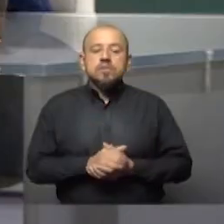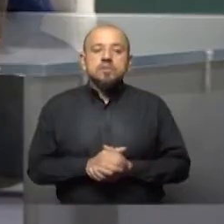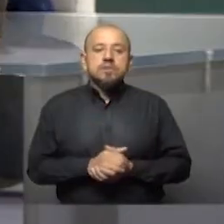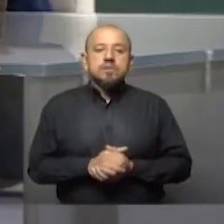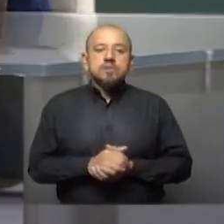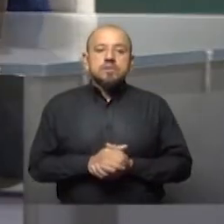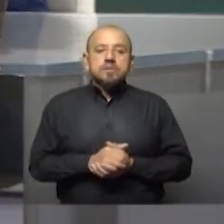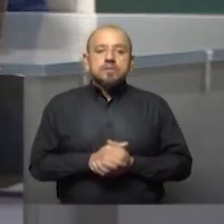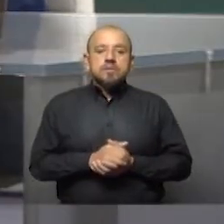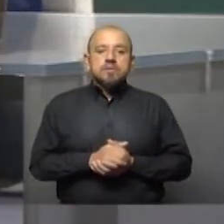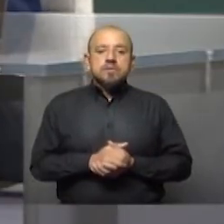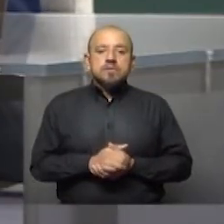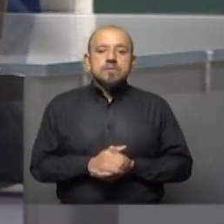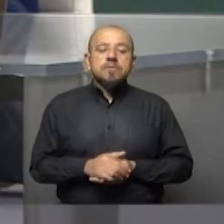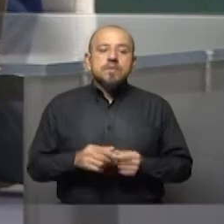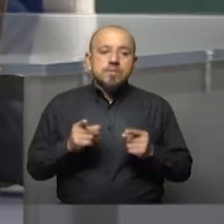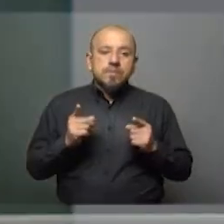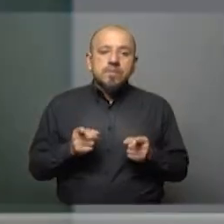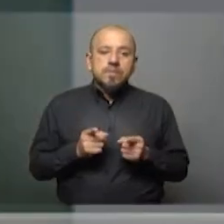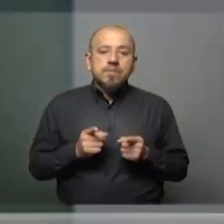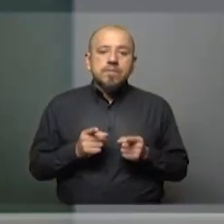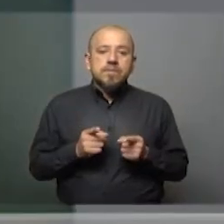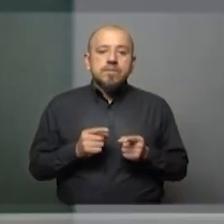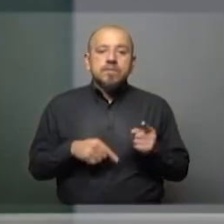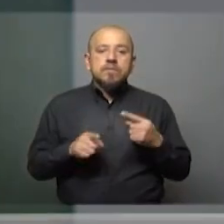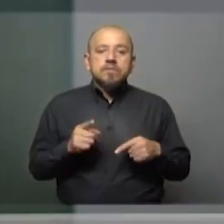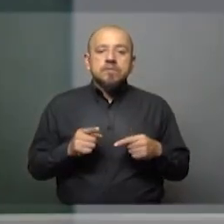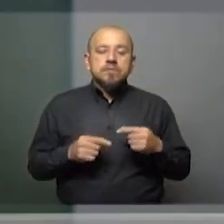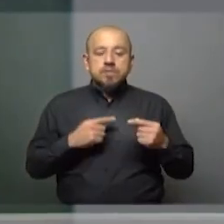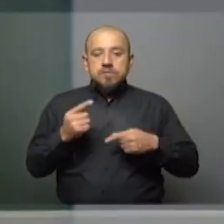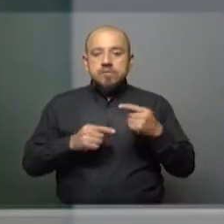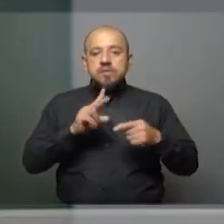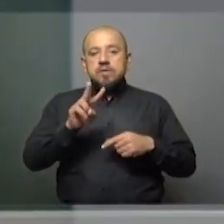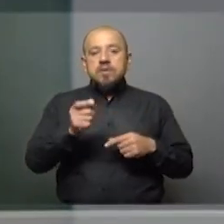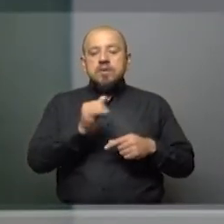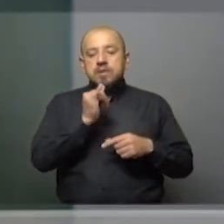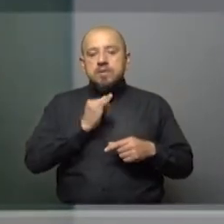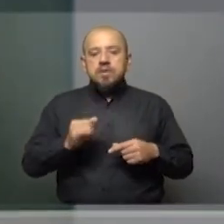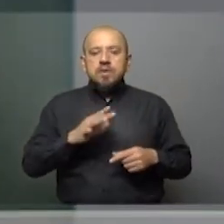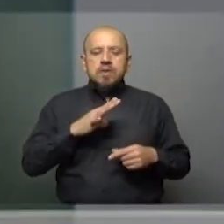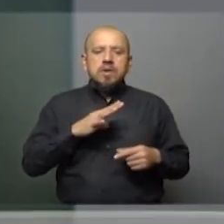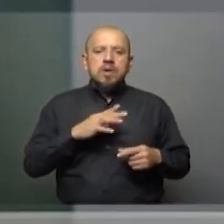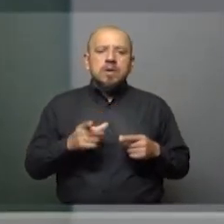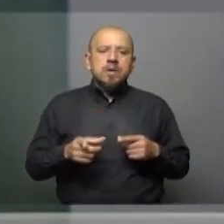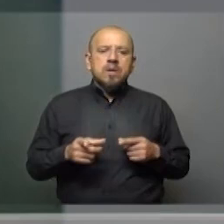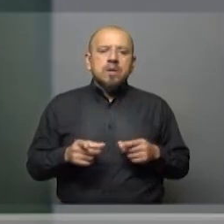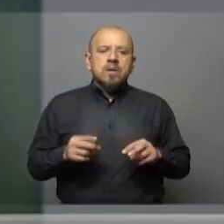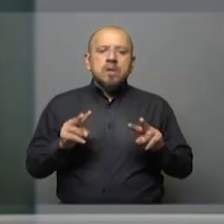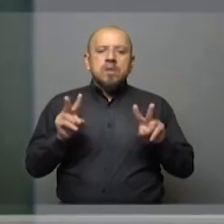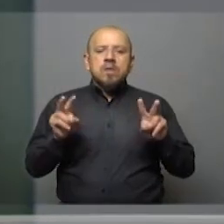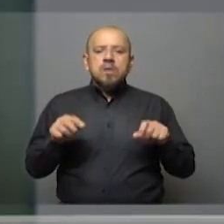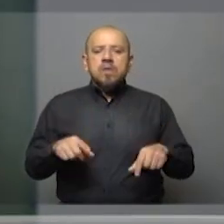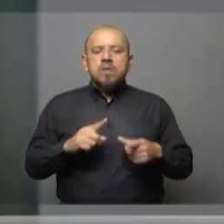ahí bajando los seguimos bajando a tierra Ferreira y al presidente hay una cuestión que puede